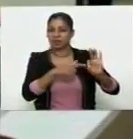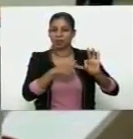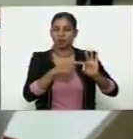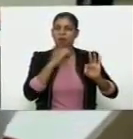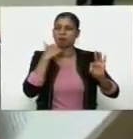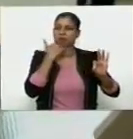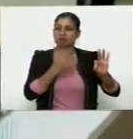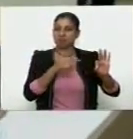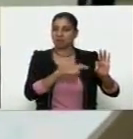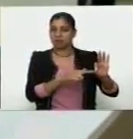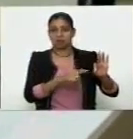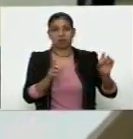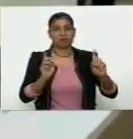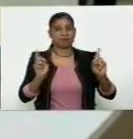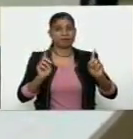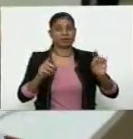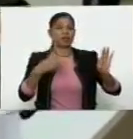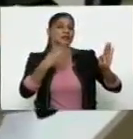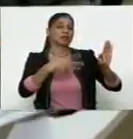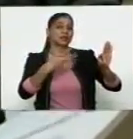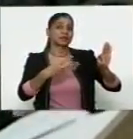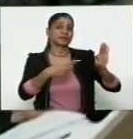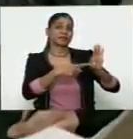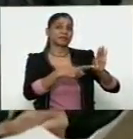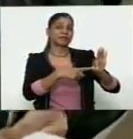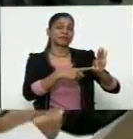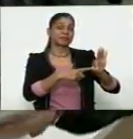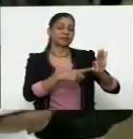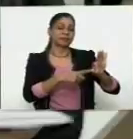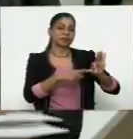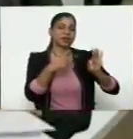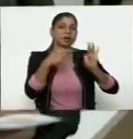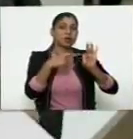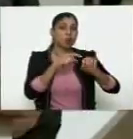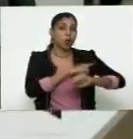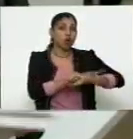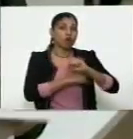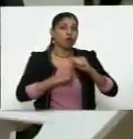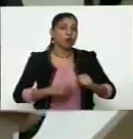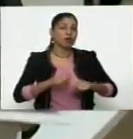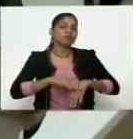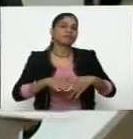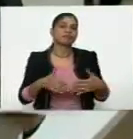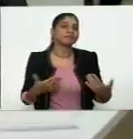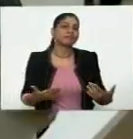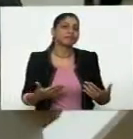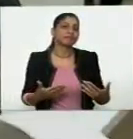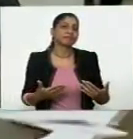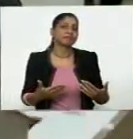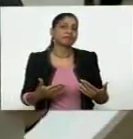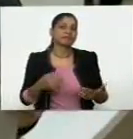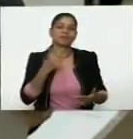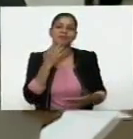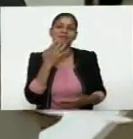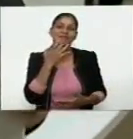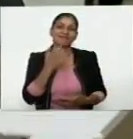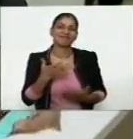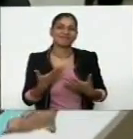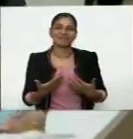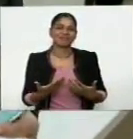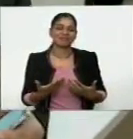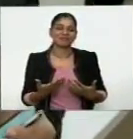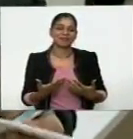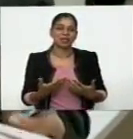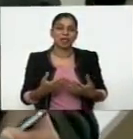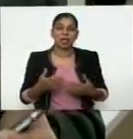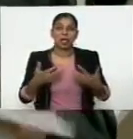No. El petro, o sea, la fortaleza del petro es simple y es lo que tiene asustado a